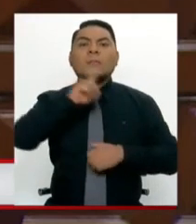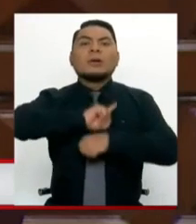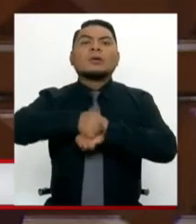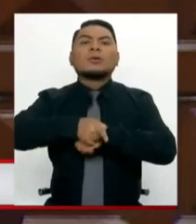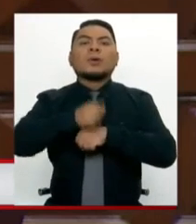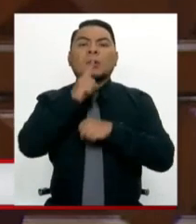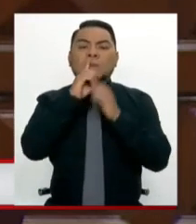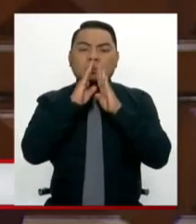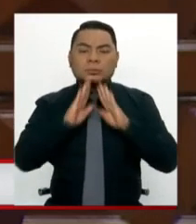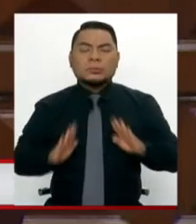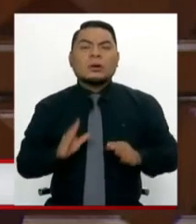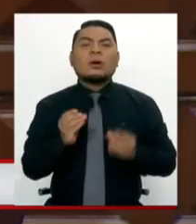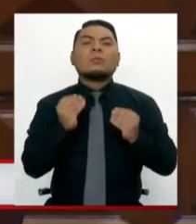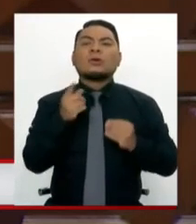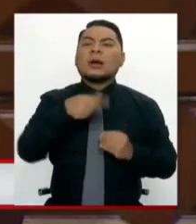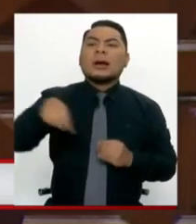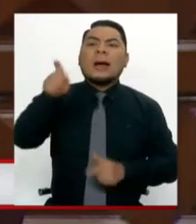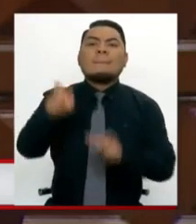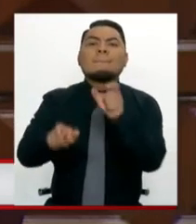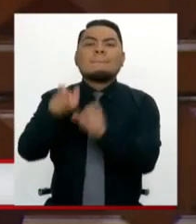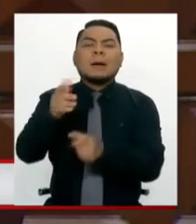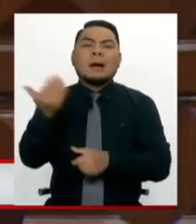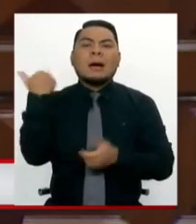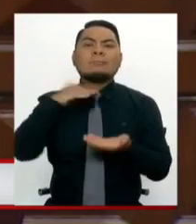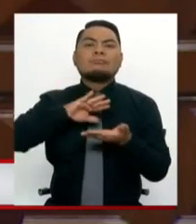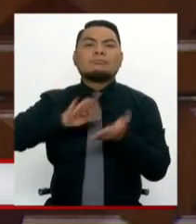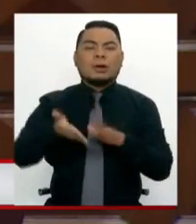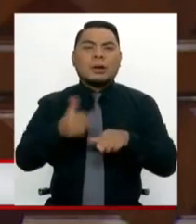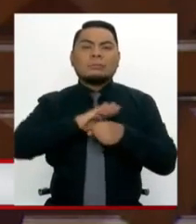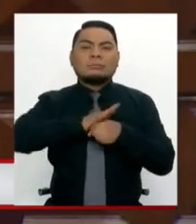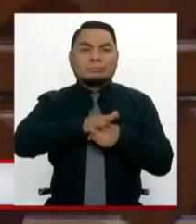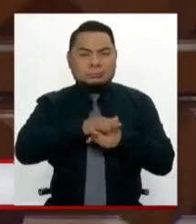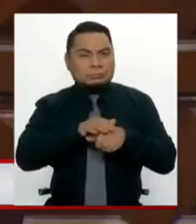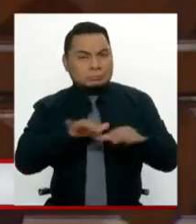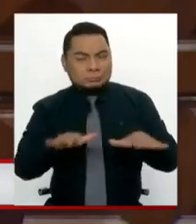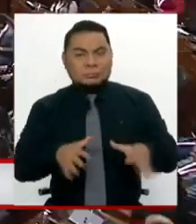silencio por las víctimas que la pandemia se los ha llevado.